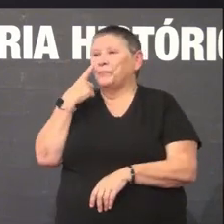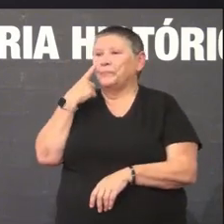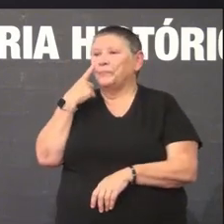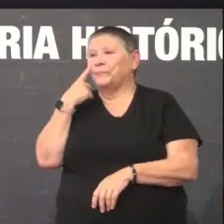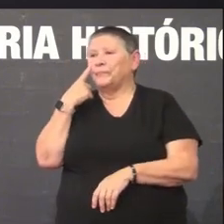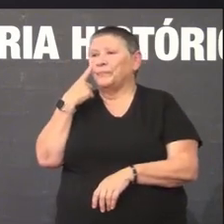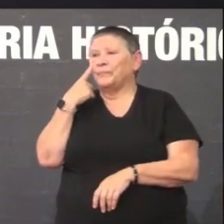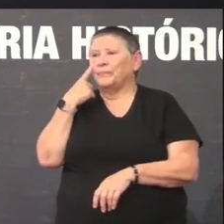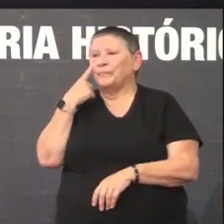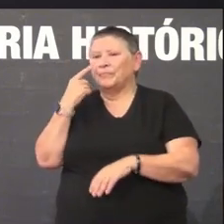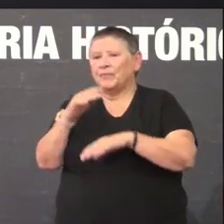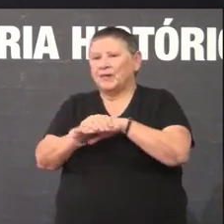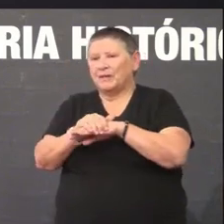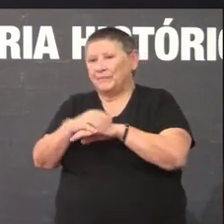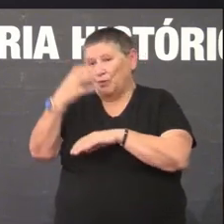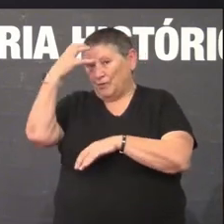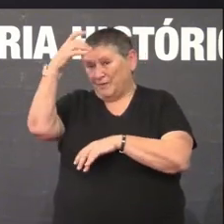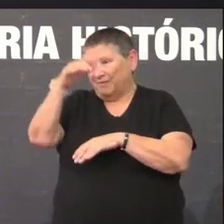a los amigos del rey,